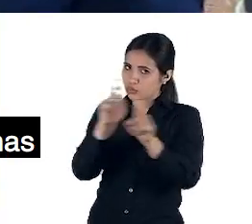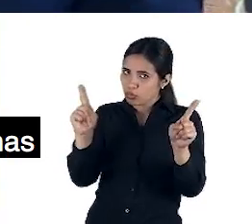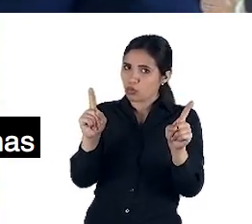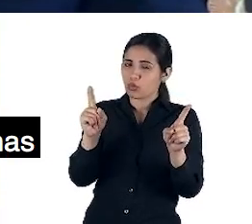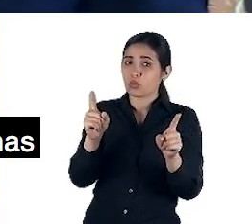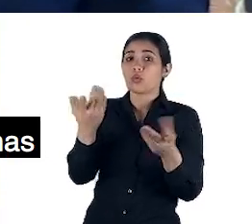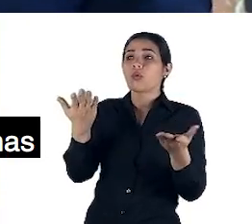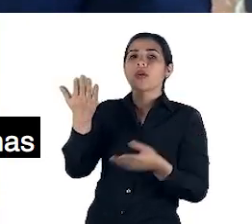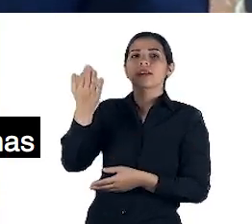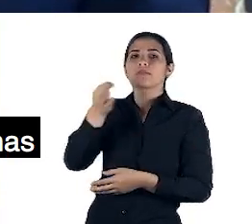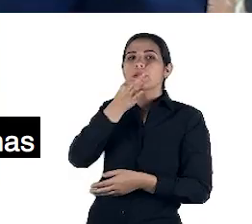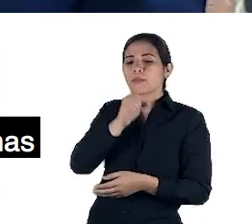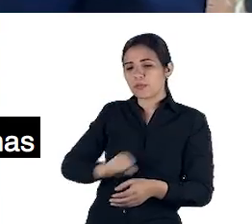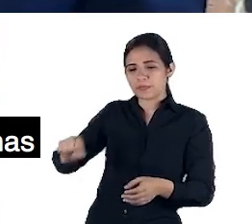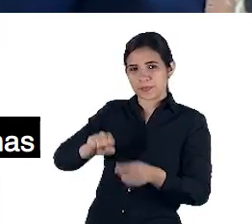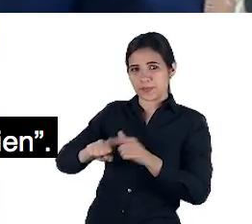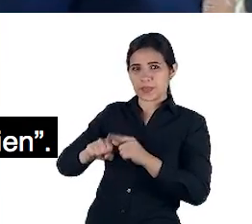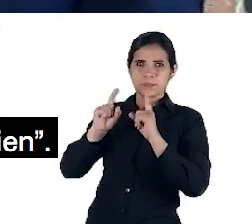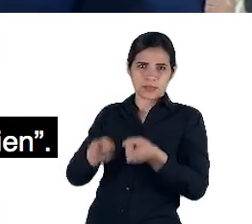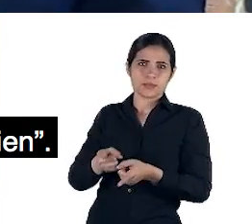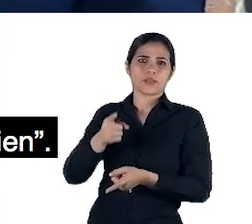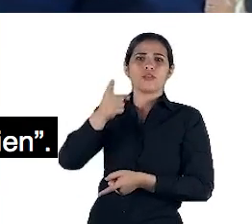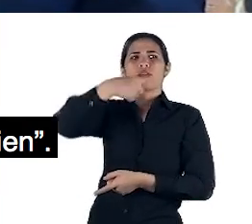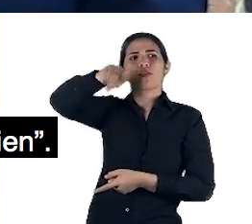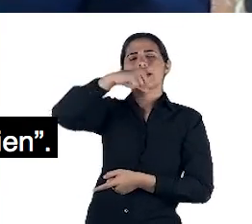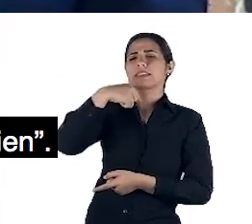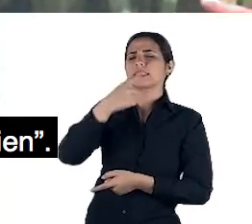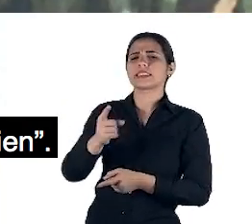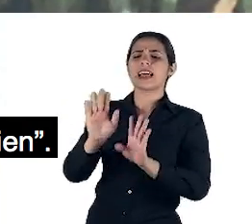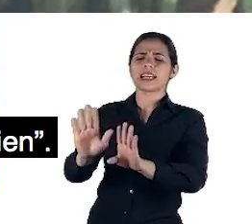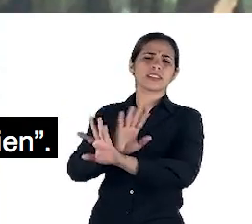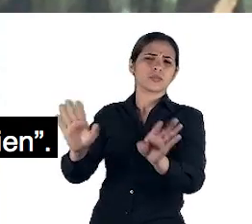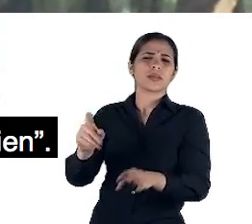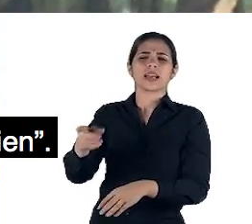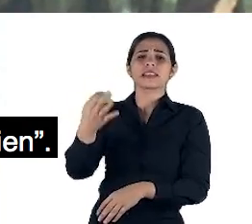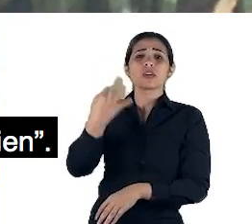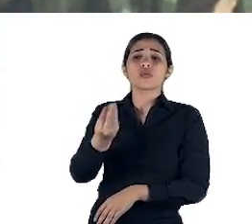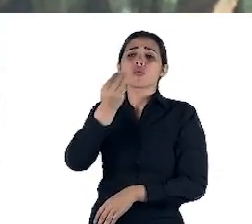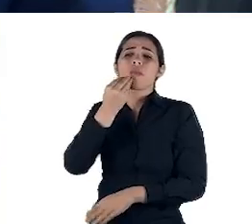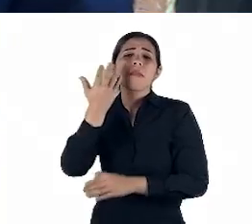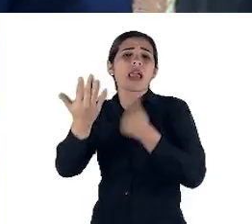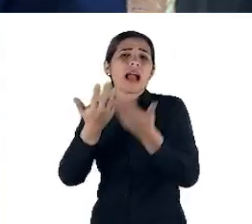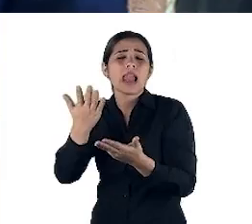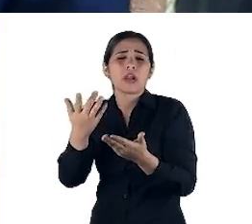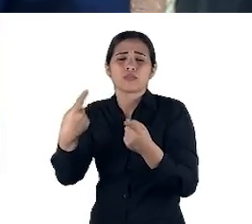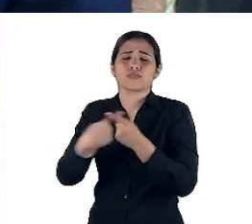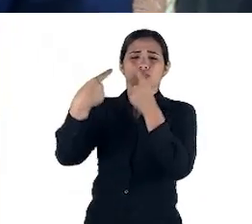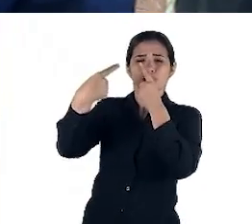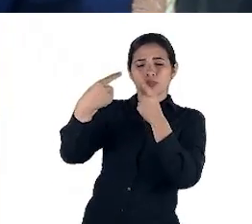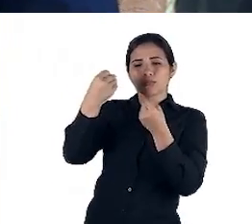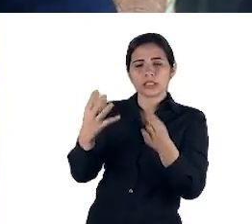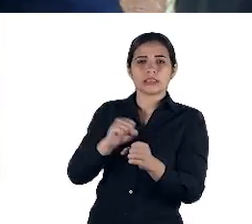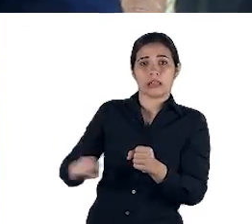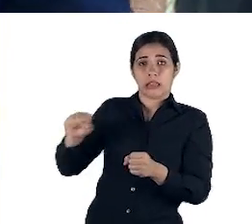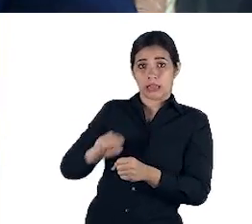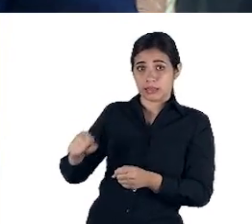como el caso de la diarrea, por ejemplo, le va a pasar nomás luego a tu hijo porque va a comer algo que no le va a caer bien, ¿verdad? ¿Qué son esas cosas que no tendría que